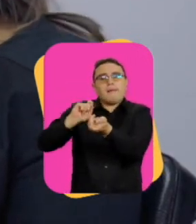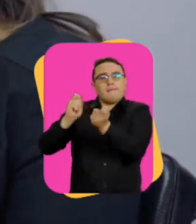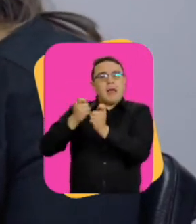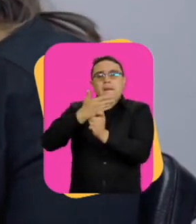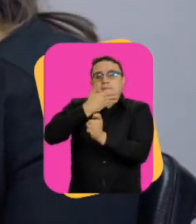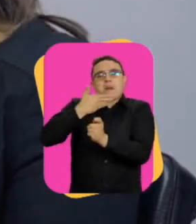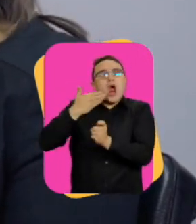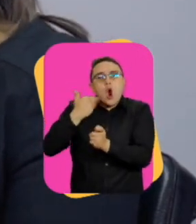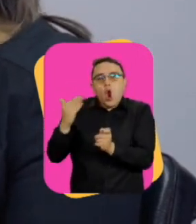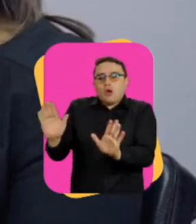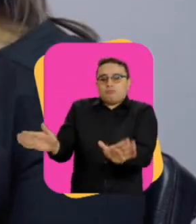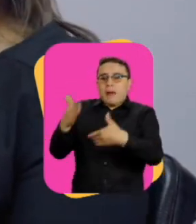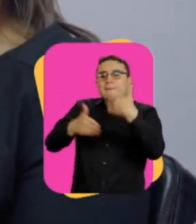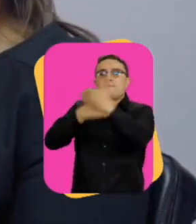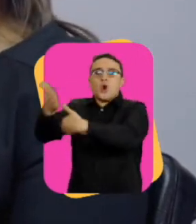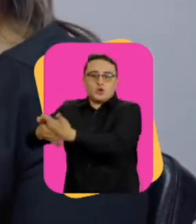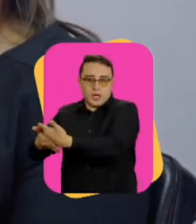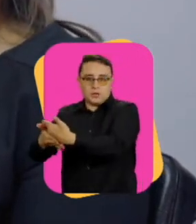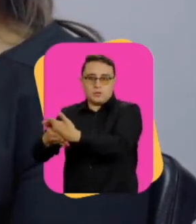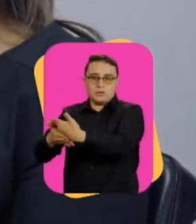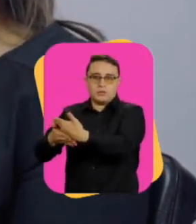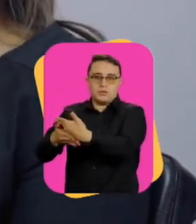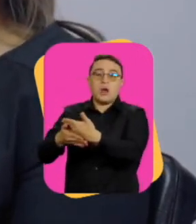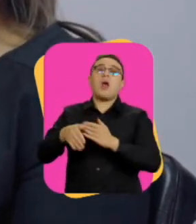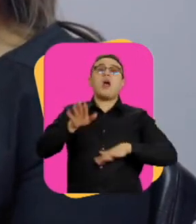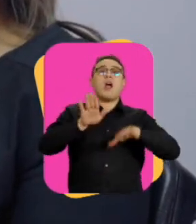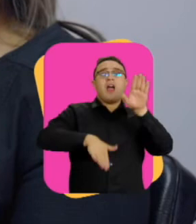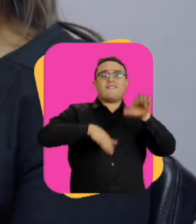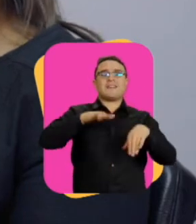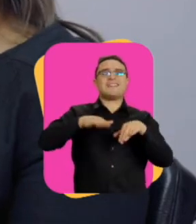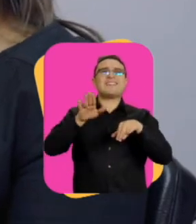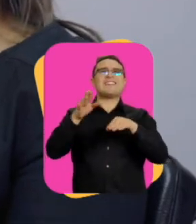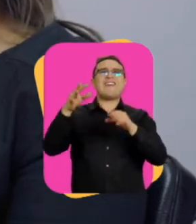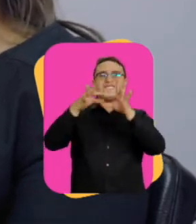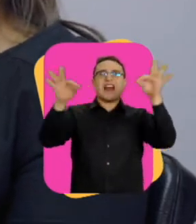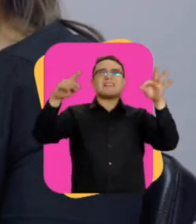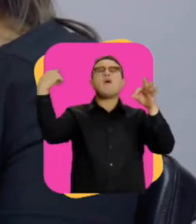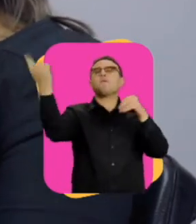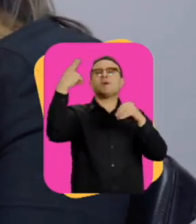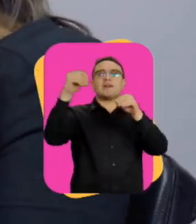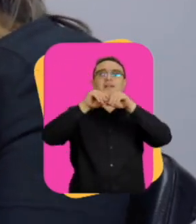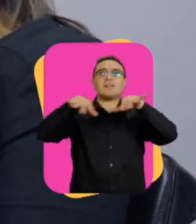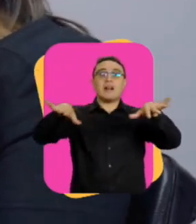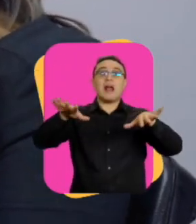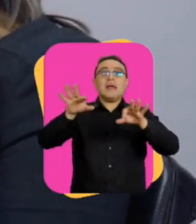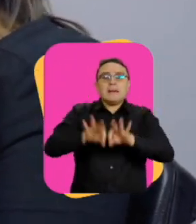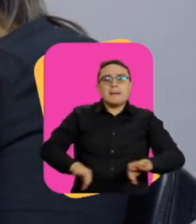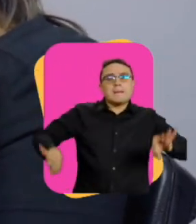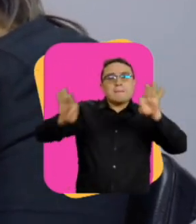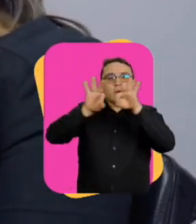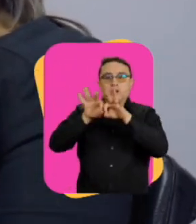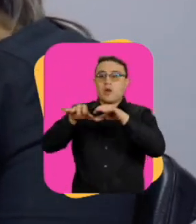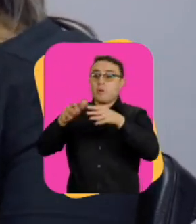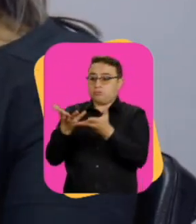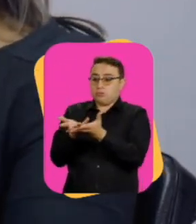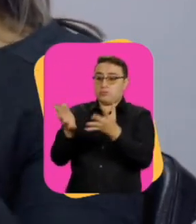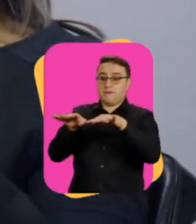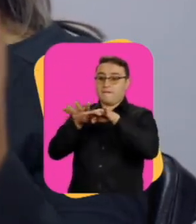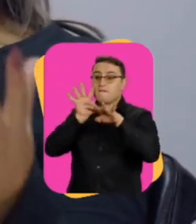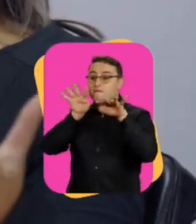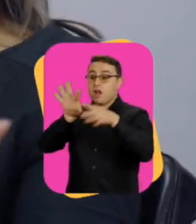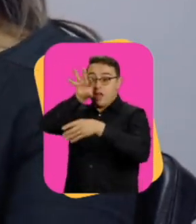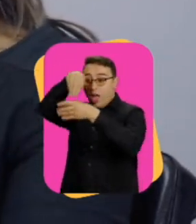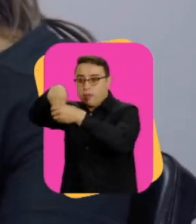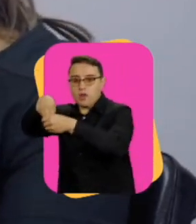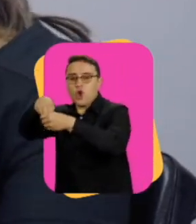tú mejores tu proceso. A veces cuando, como hay un dicho que dice que a veces las cosas son mejor mirarlas desde la barrera porque yo tengo